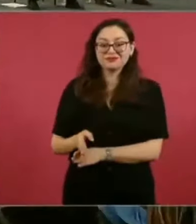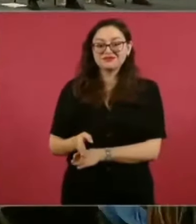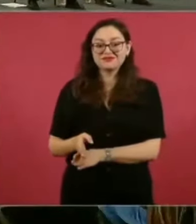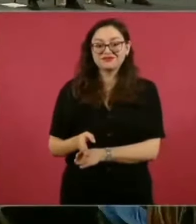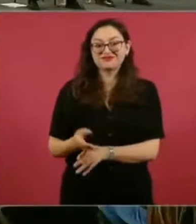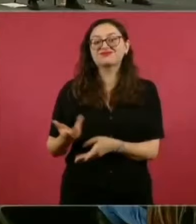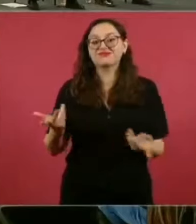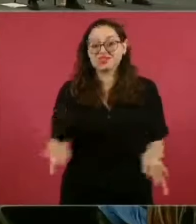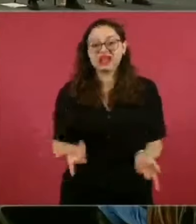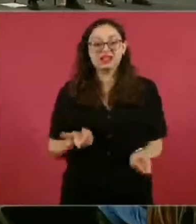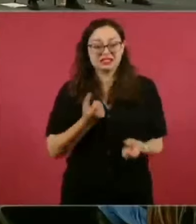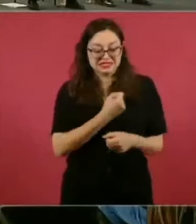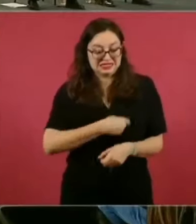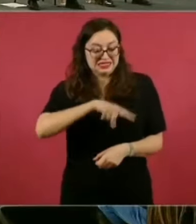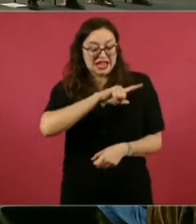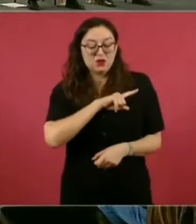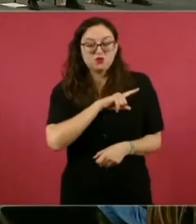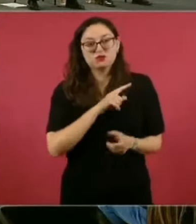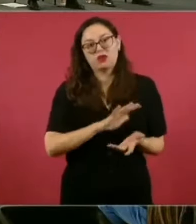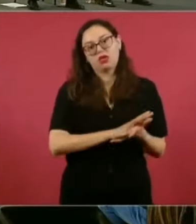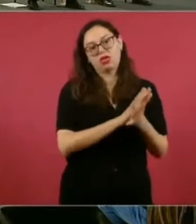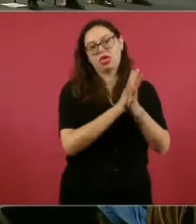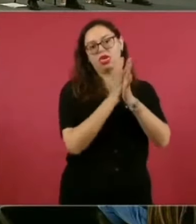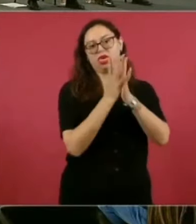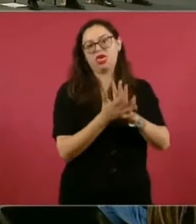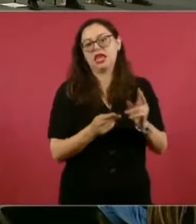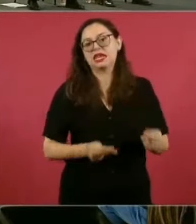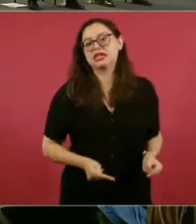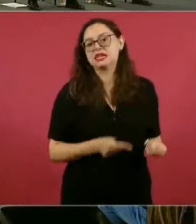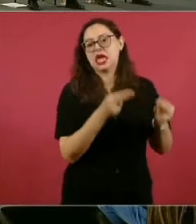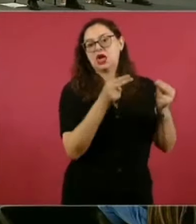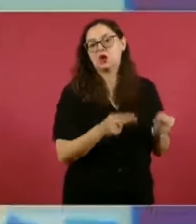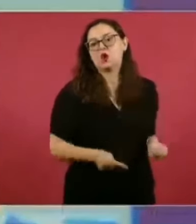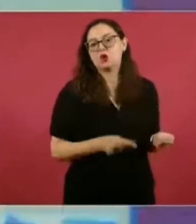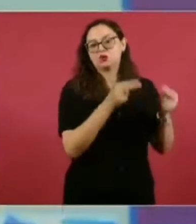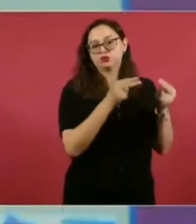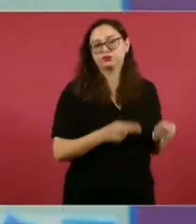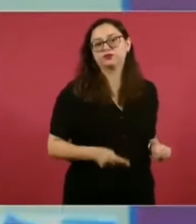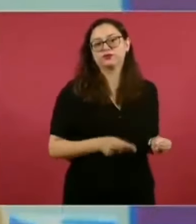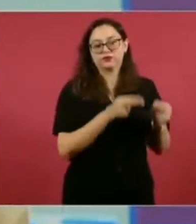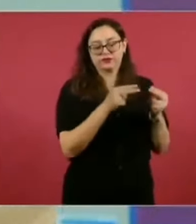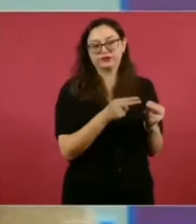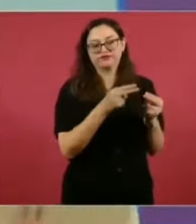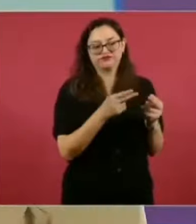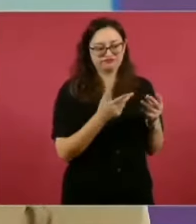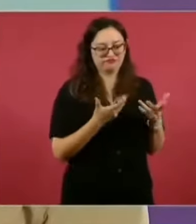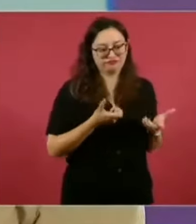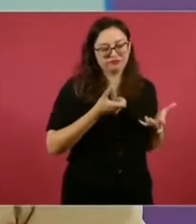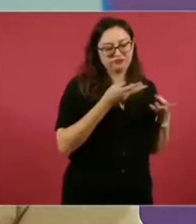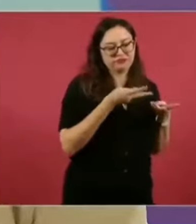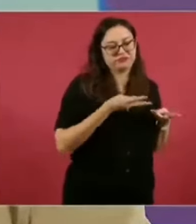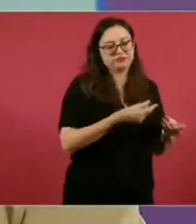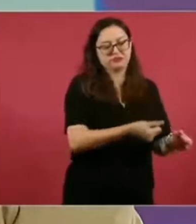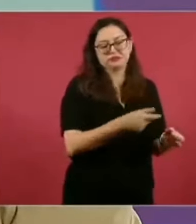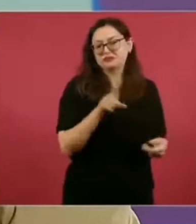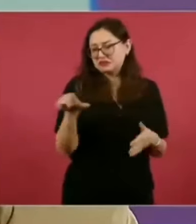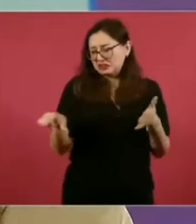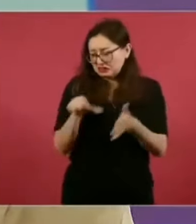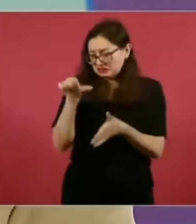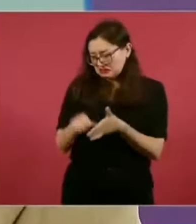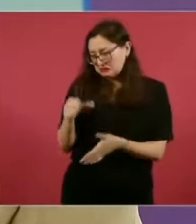hospitalario, siempre más jugoso, siempre más atractivo para ellos, era donde se concentraban y abandonaron los centros